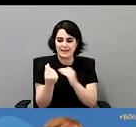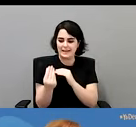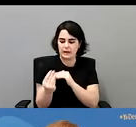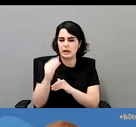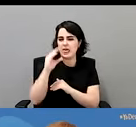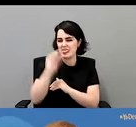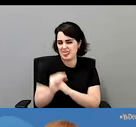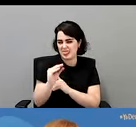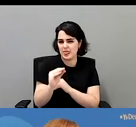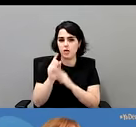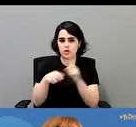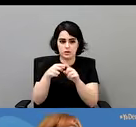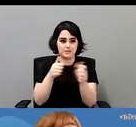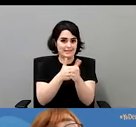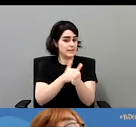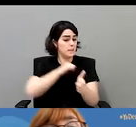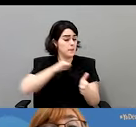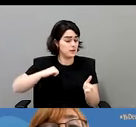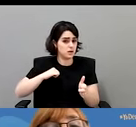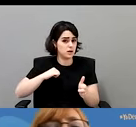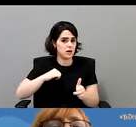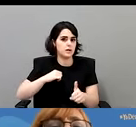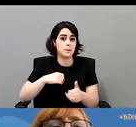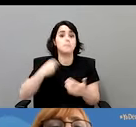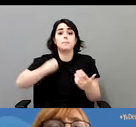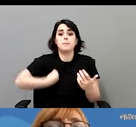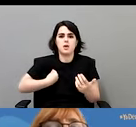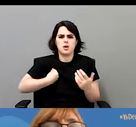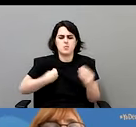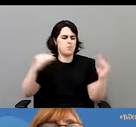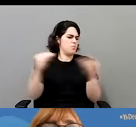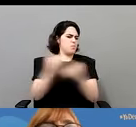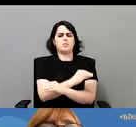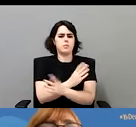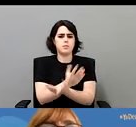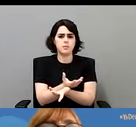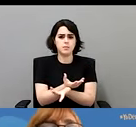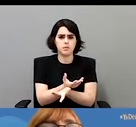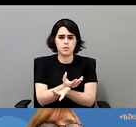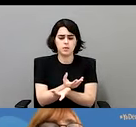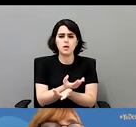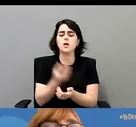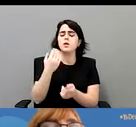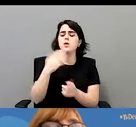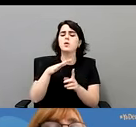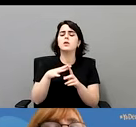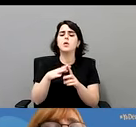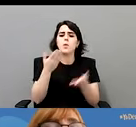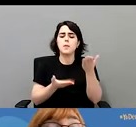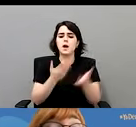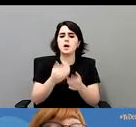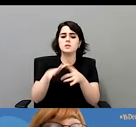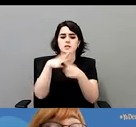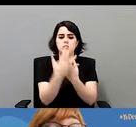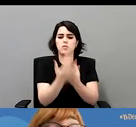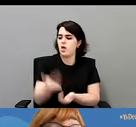para la asistencia personal. Y esto de algún modo no cuadra con lo que pasó allí en Estados Unidos,